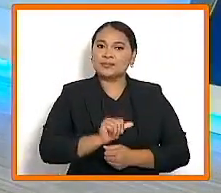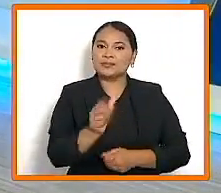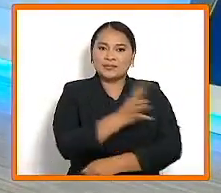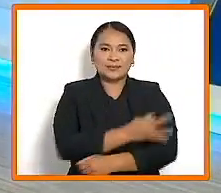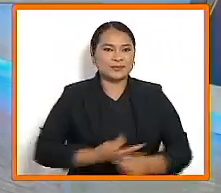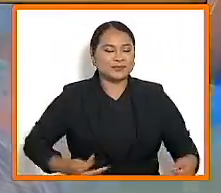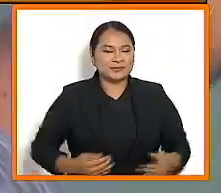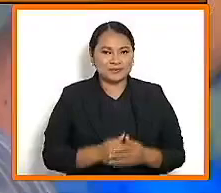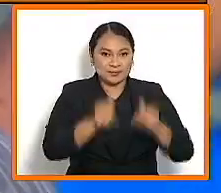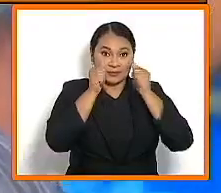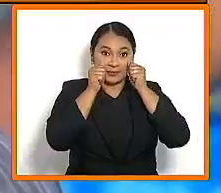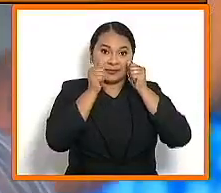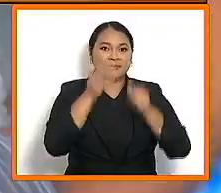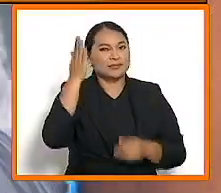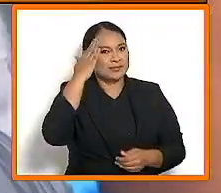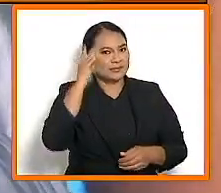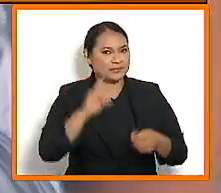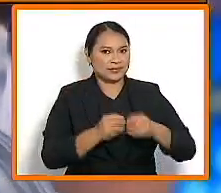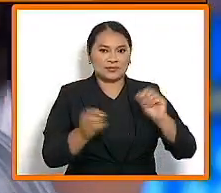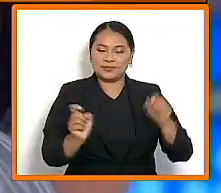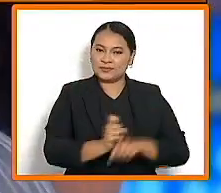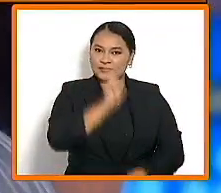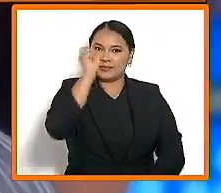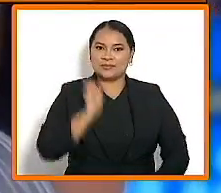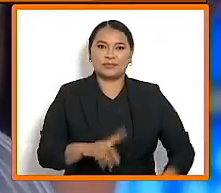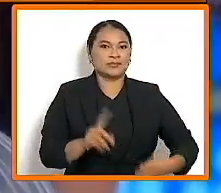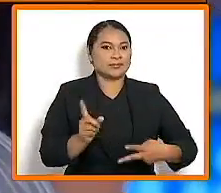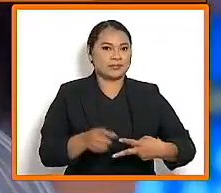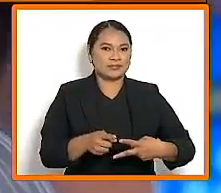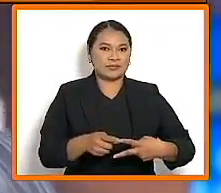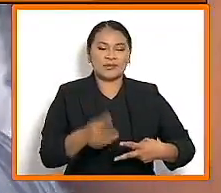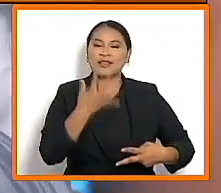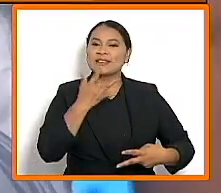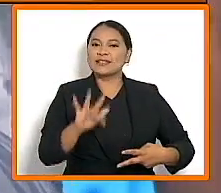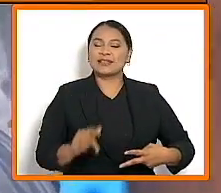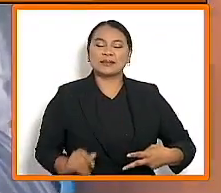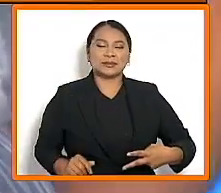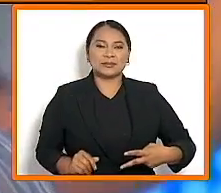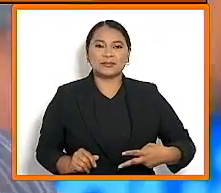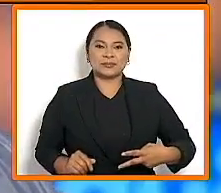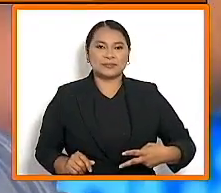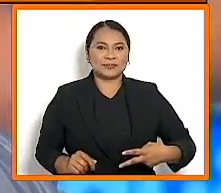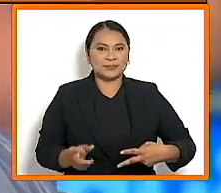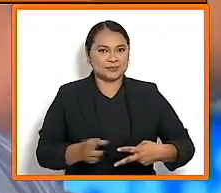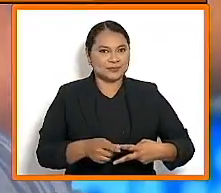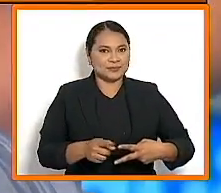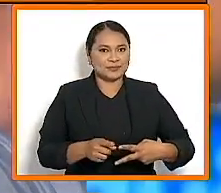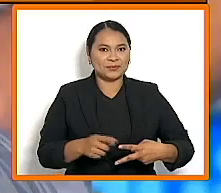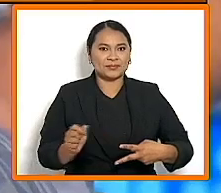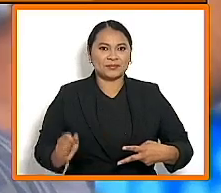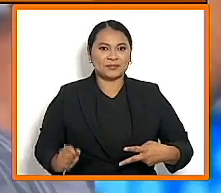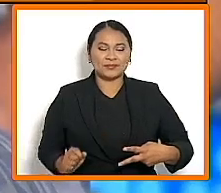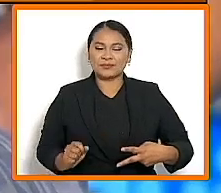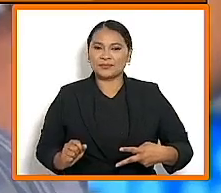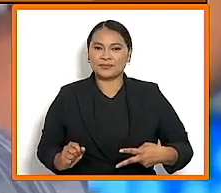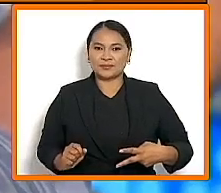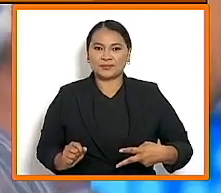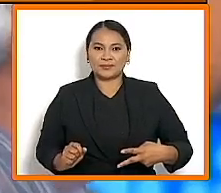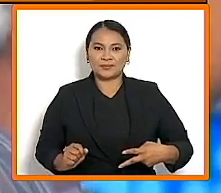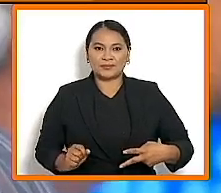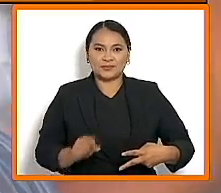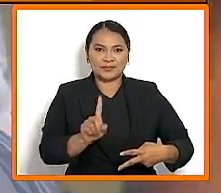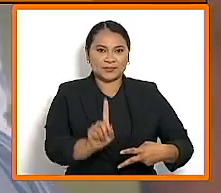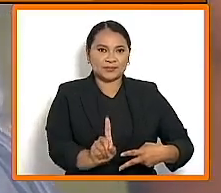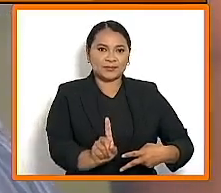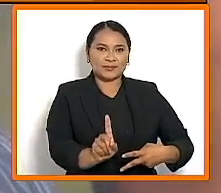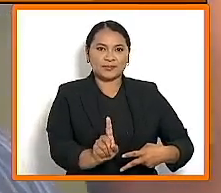se viene el primer número ganador con su primer dígito y este es suerte porque este es el